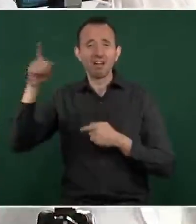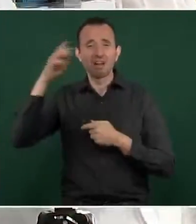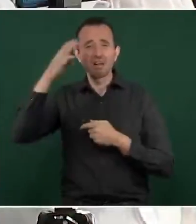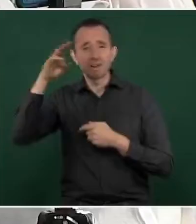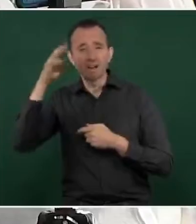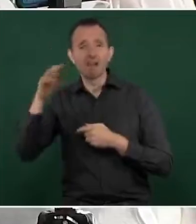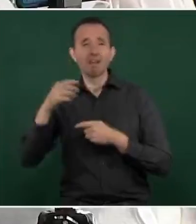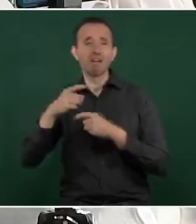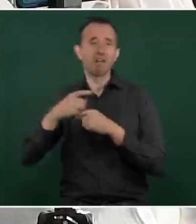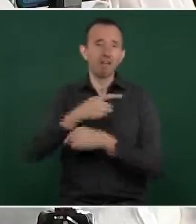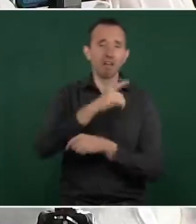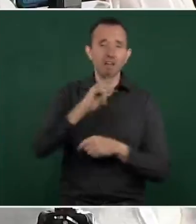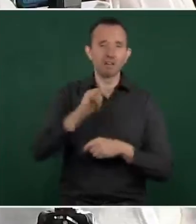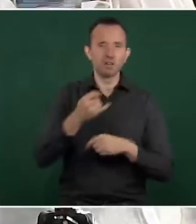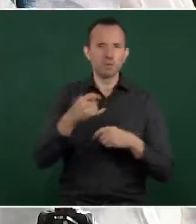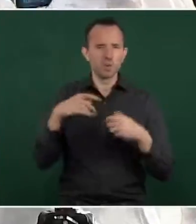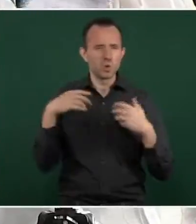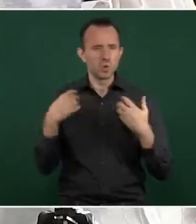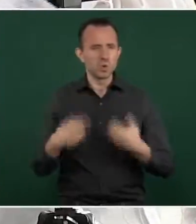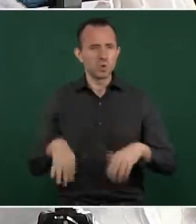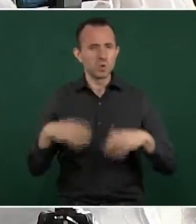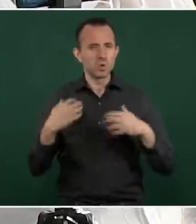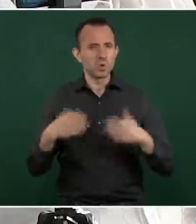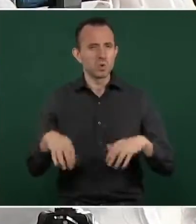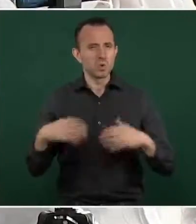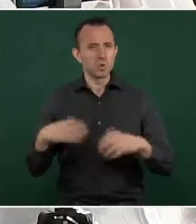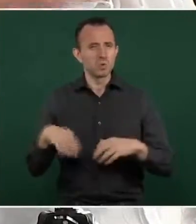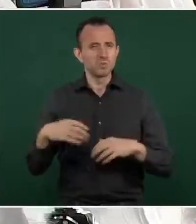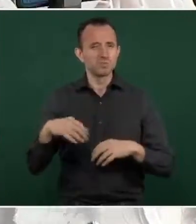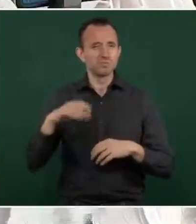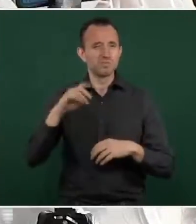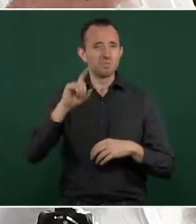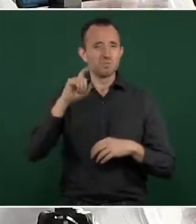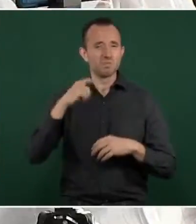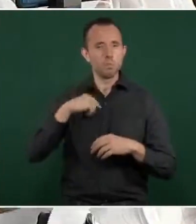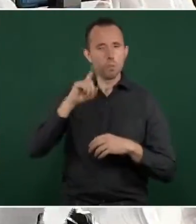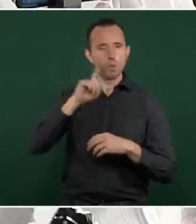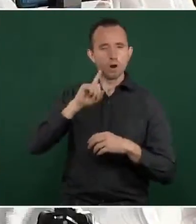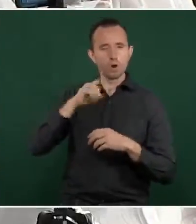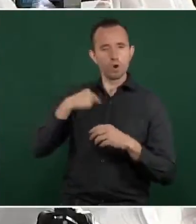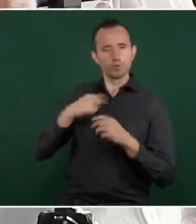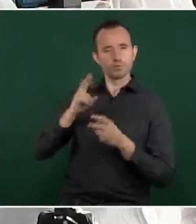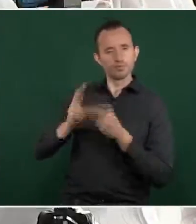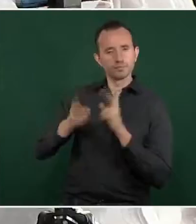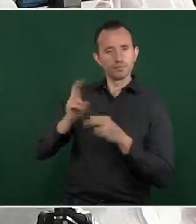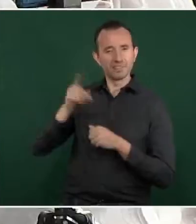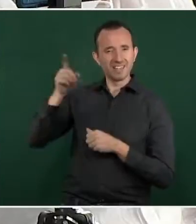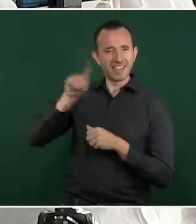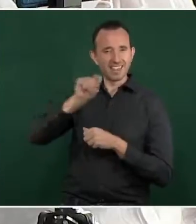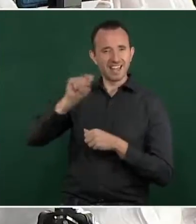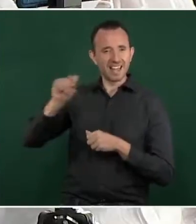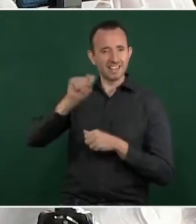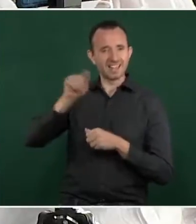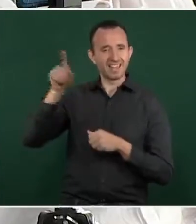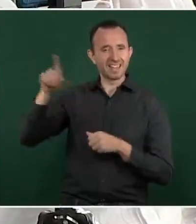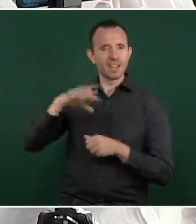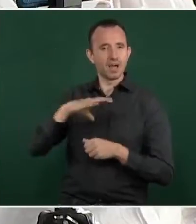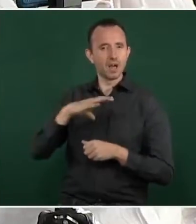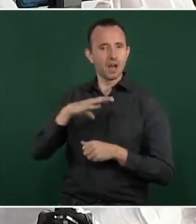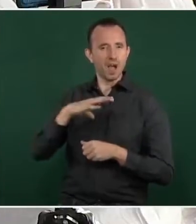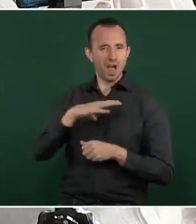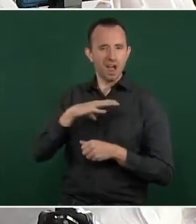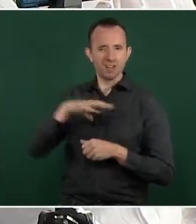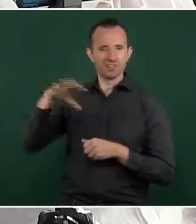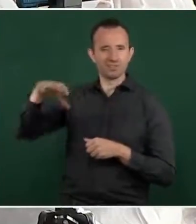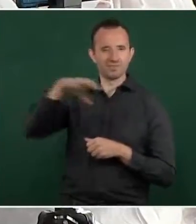señora en la entrevista que le hice, y le quiero pedir que en Tecate también, porque están las claves para que estén los doctores, pero pues tienen que ir las personas que viven en